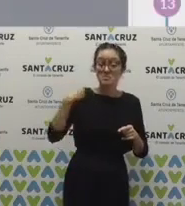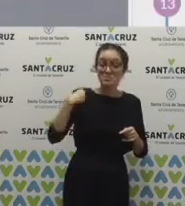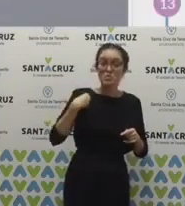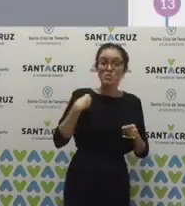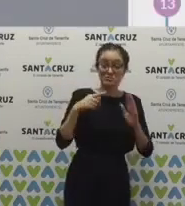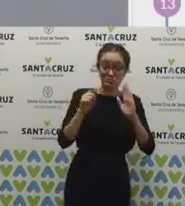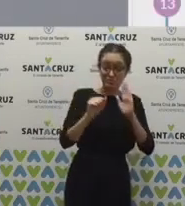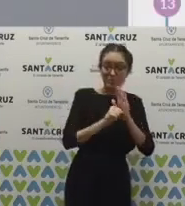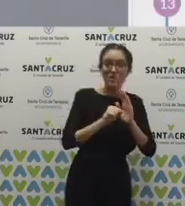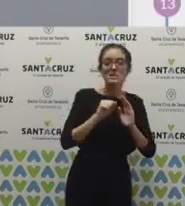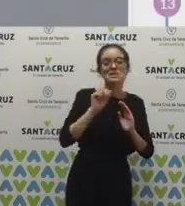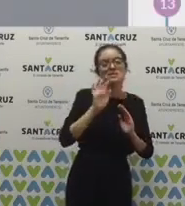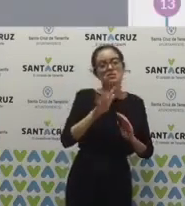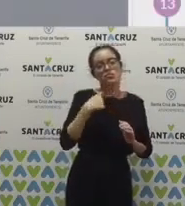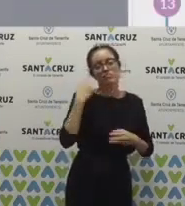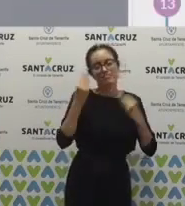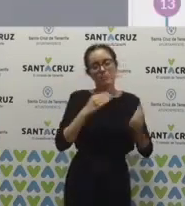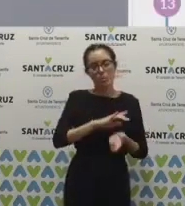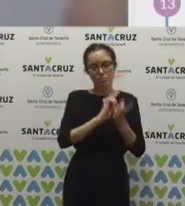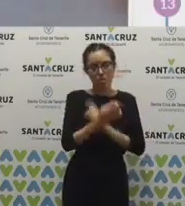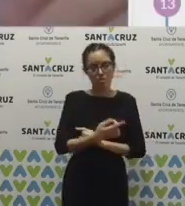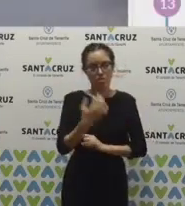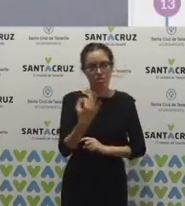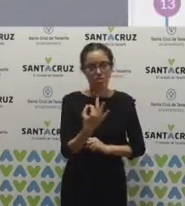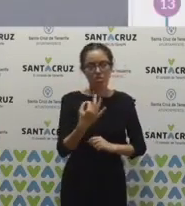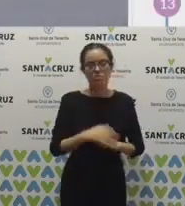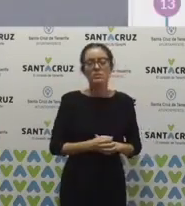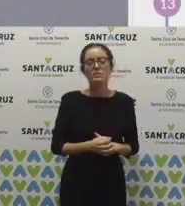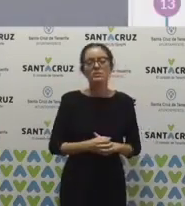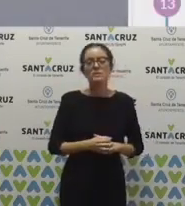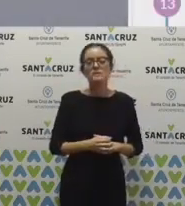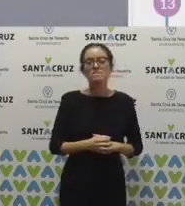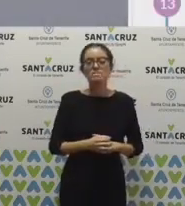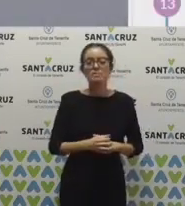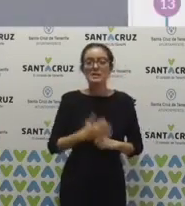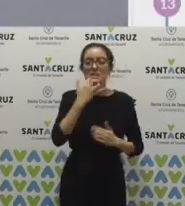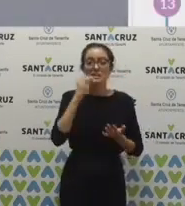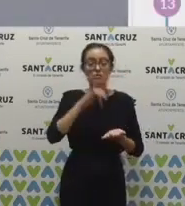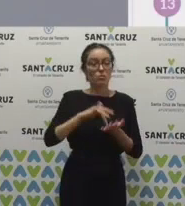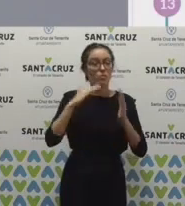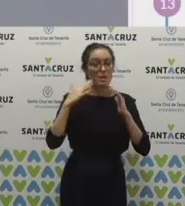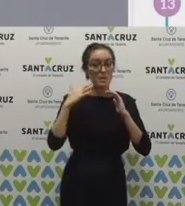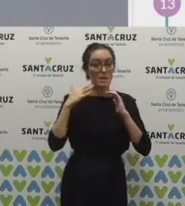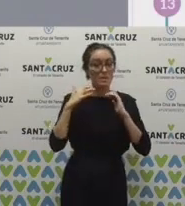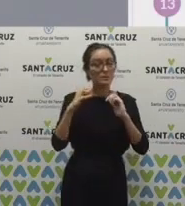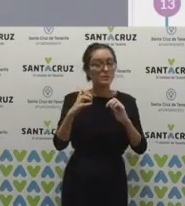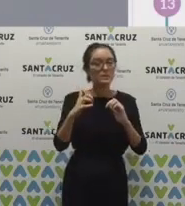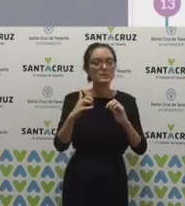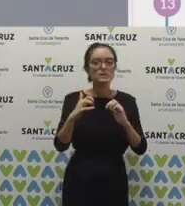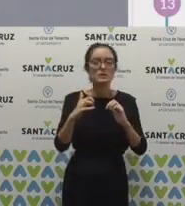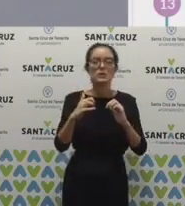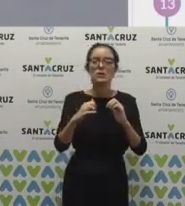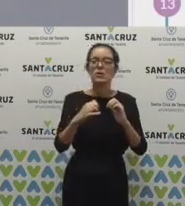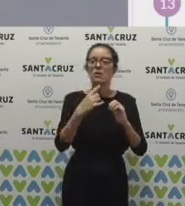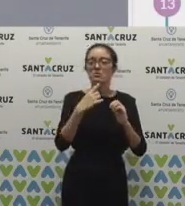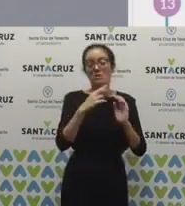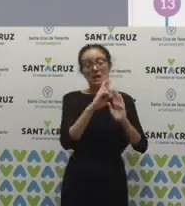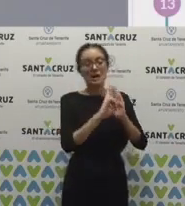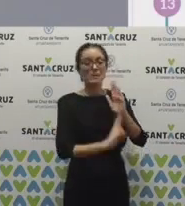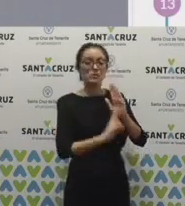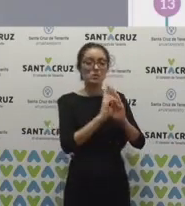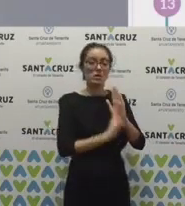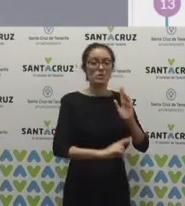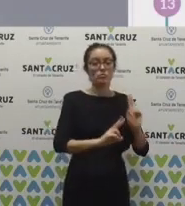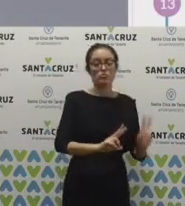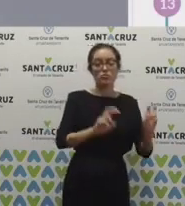entiendo que hay que modificar yo no sé si claro porque cada vez que hay un pleno uno se encuentran de un reglamento distinto no sé